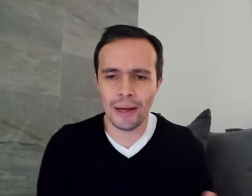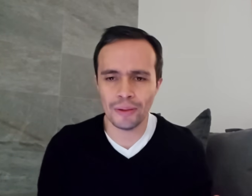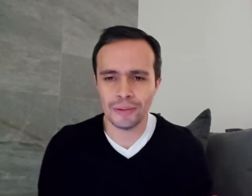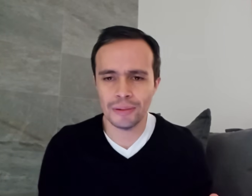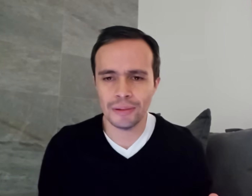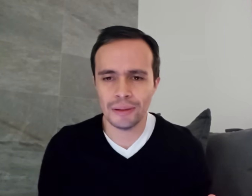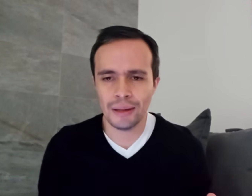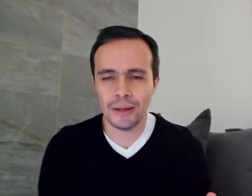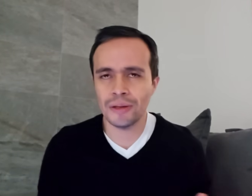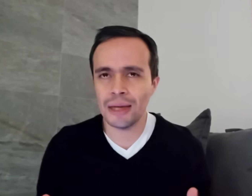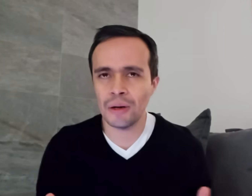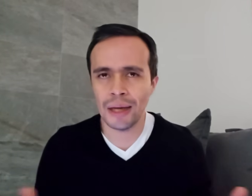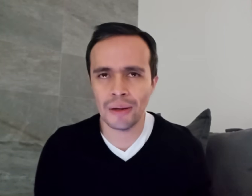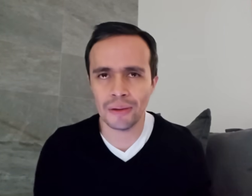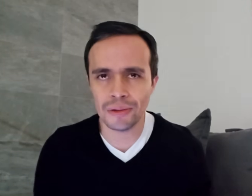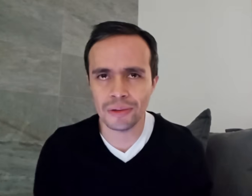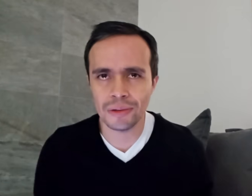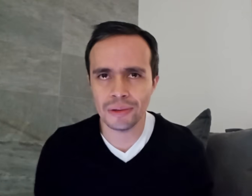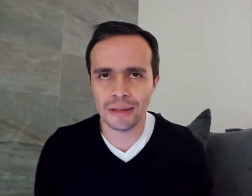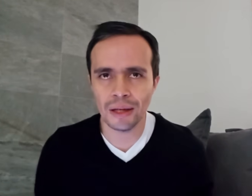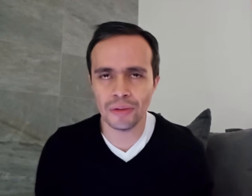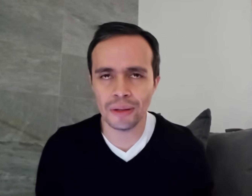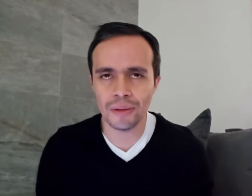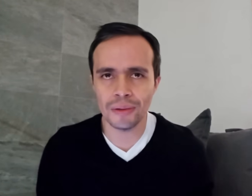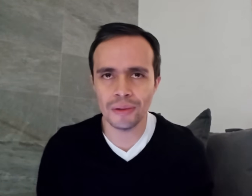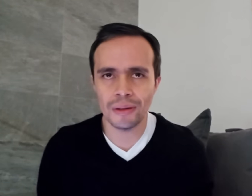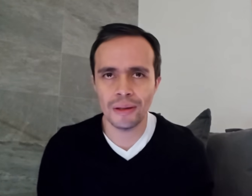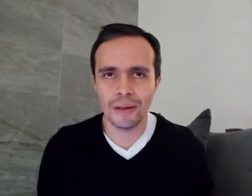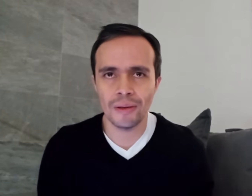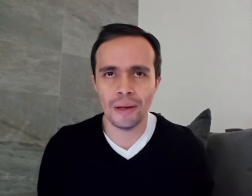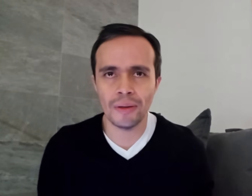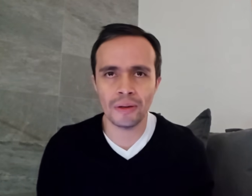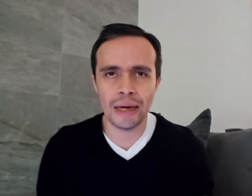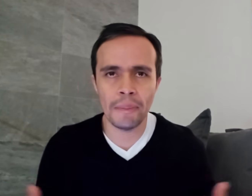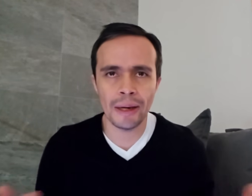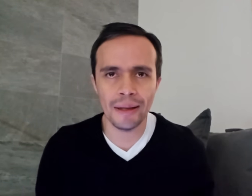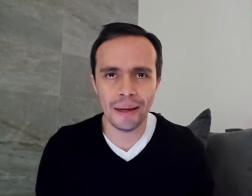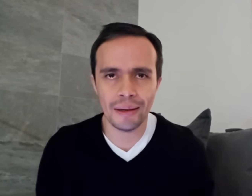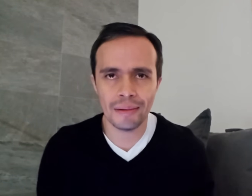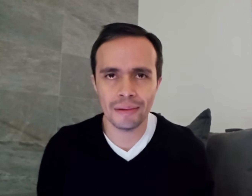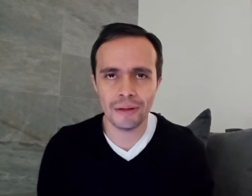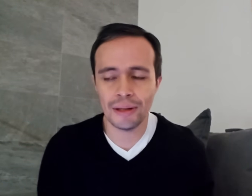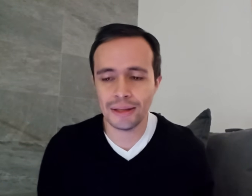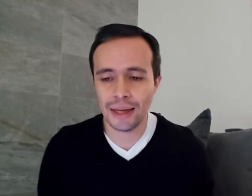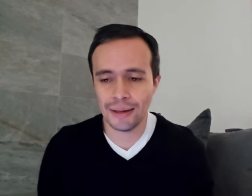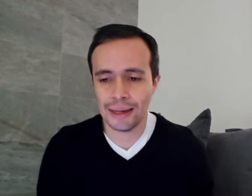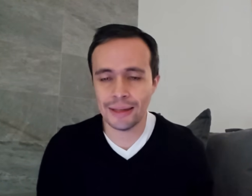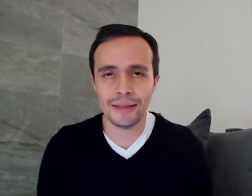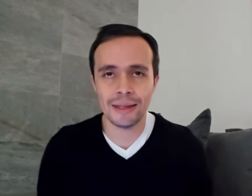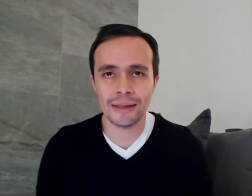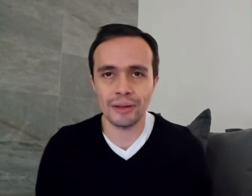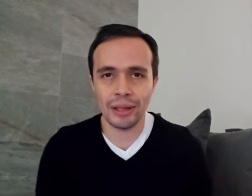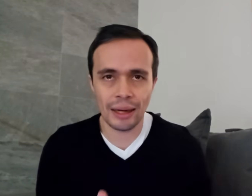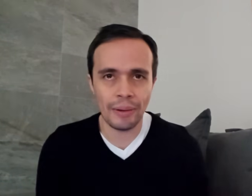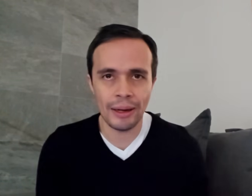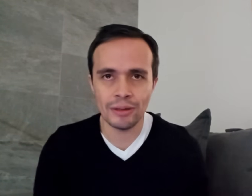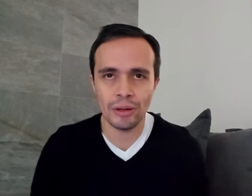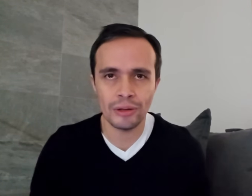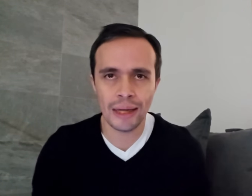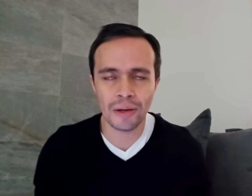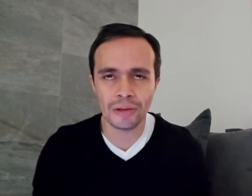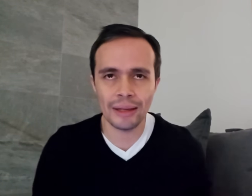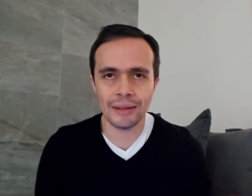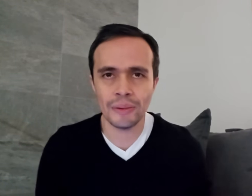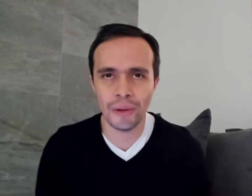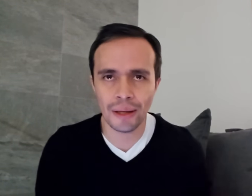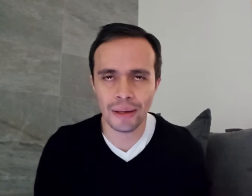ver, por un lado, ¿en dónde están los narcos de Estados Unidos? ¿Cuándo los van a aprender? ¿Dónde están las listas que nos digan, a ver, estos